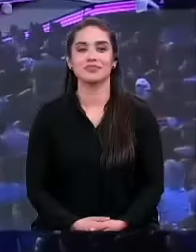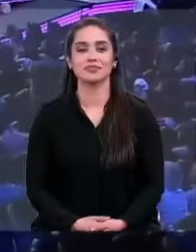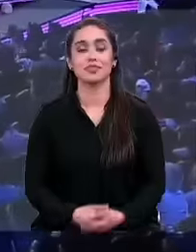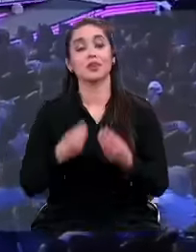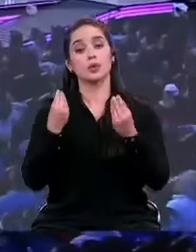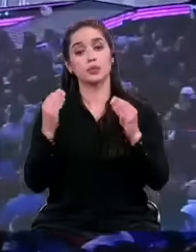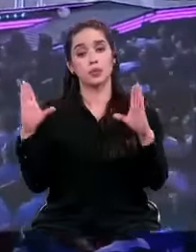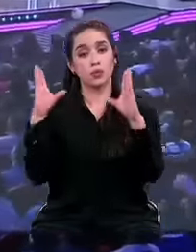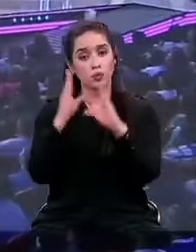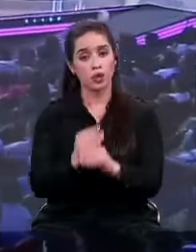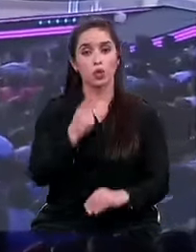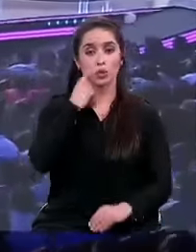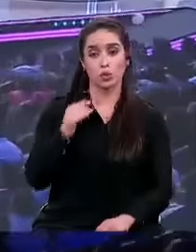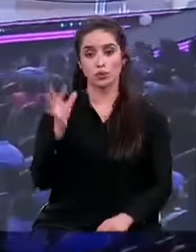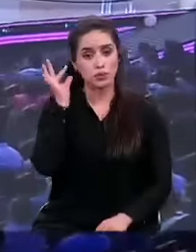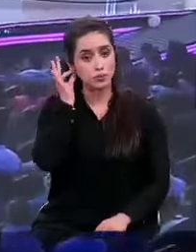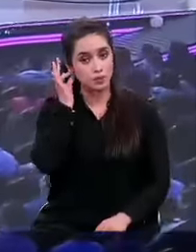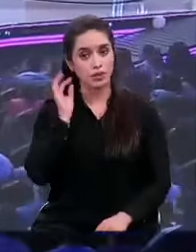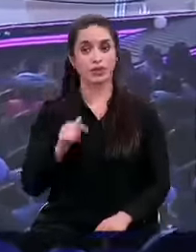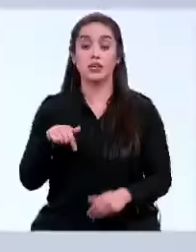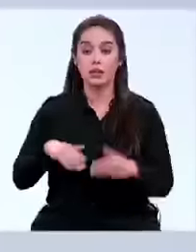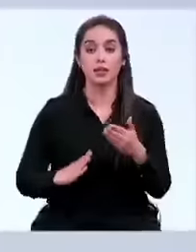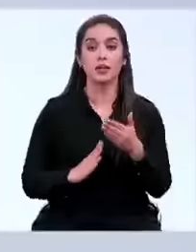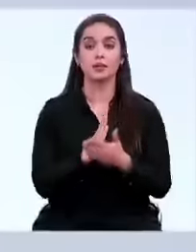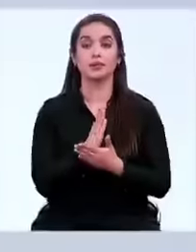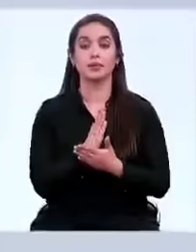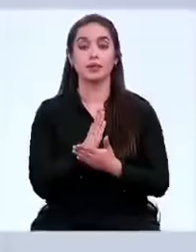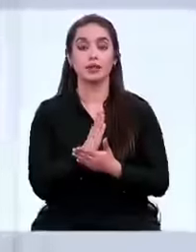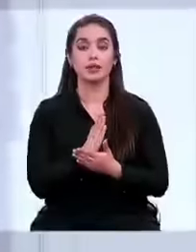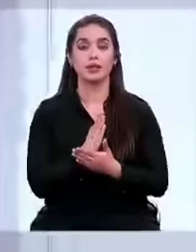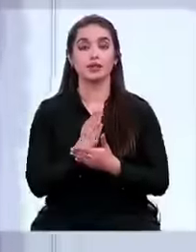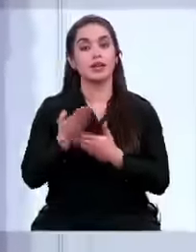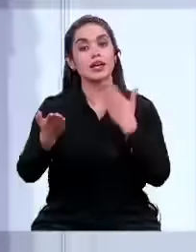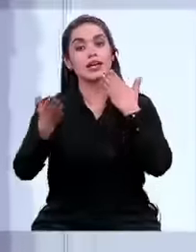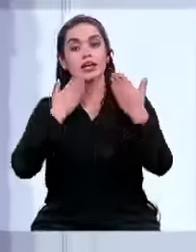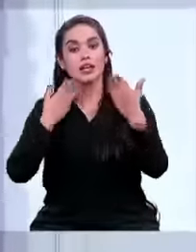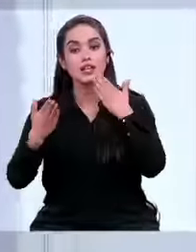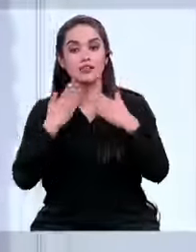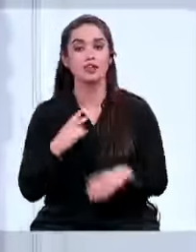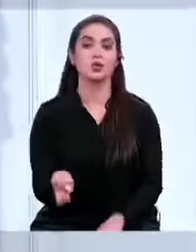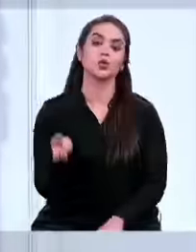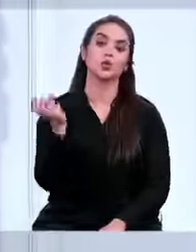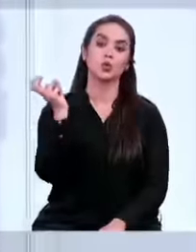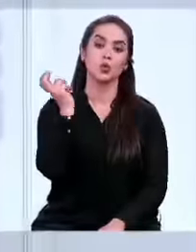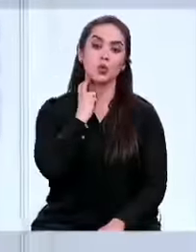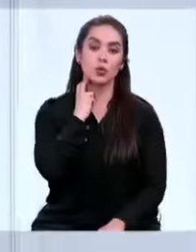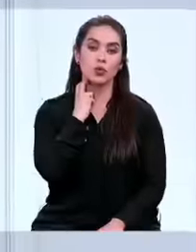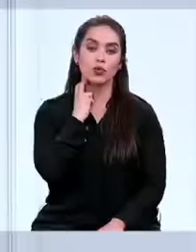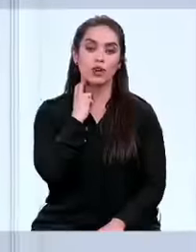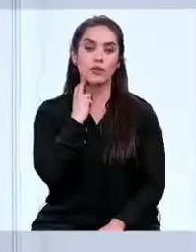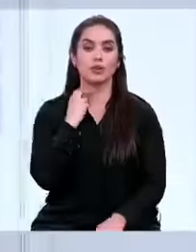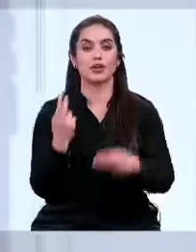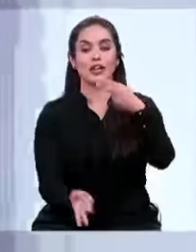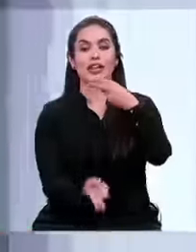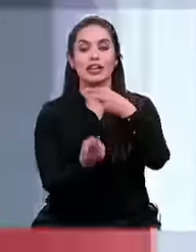Muy buenas noches, señoras y señores. Aquí comienza Entrevista con un Vampiro en